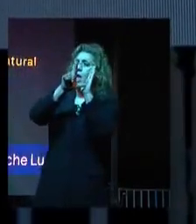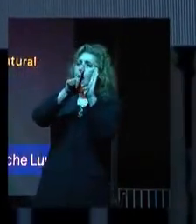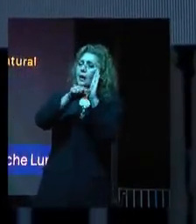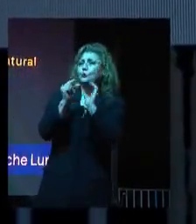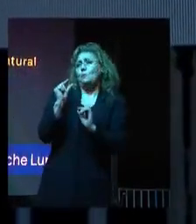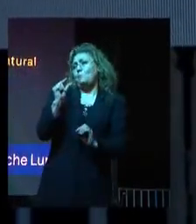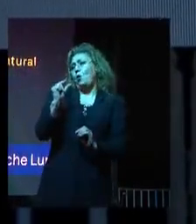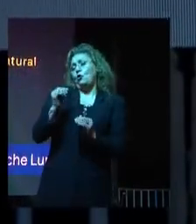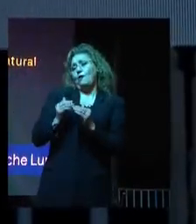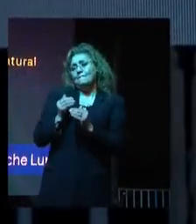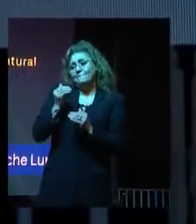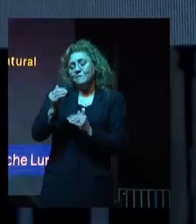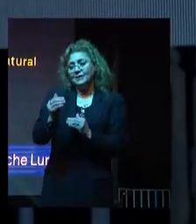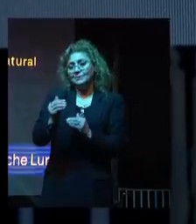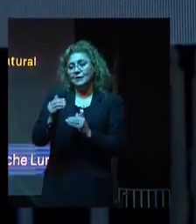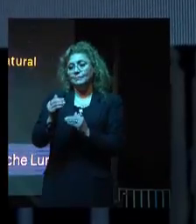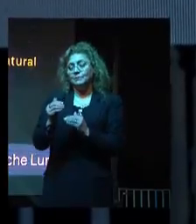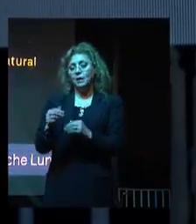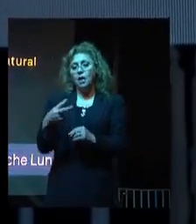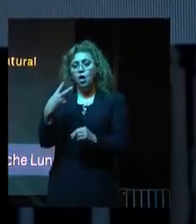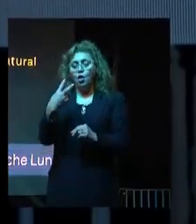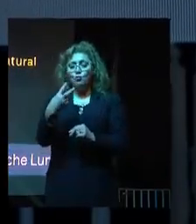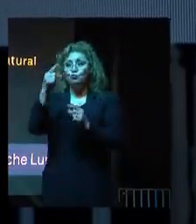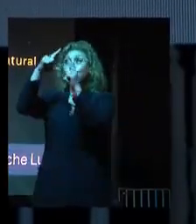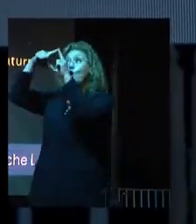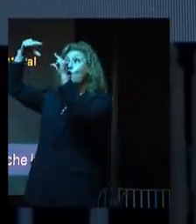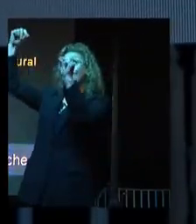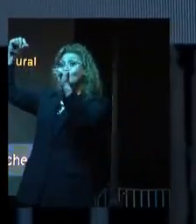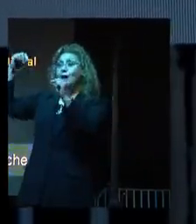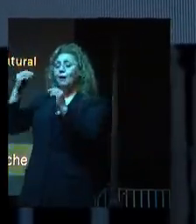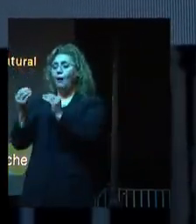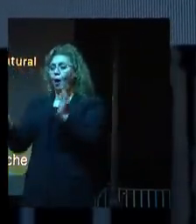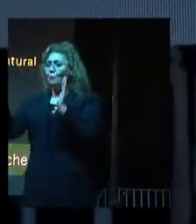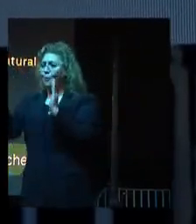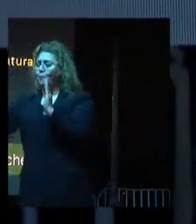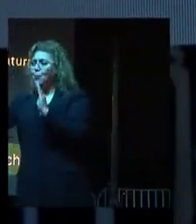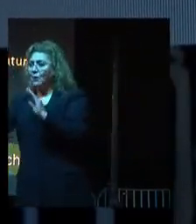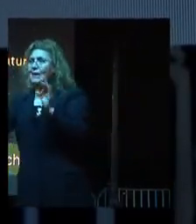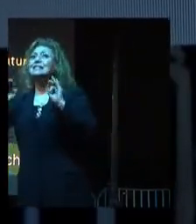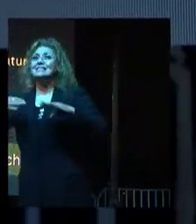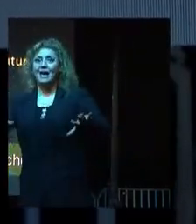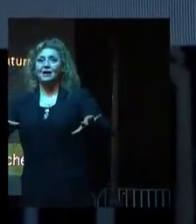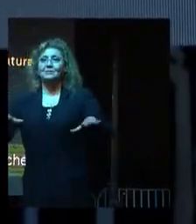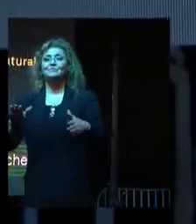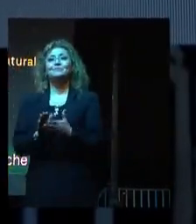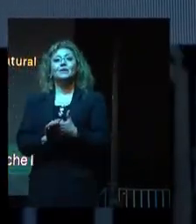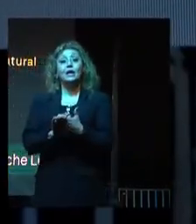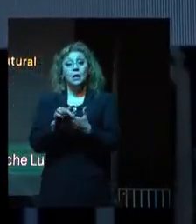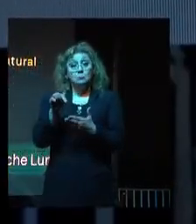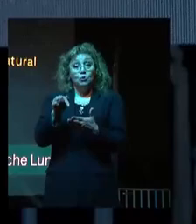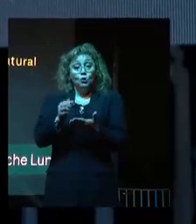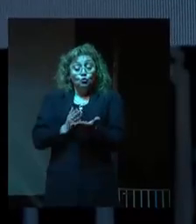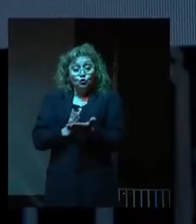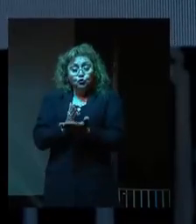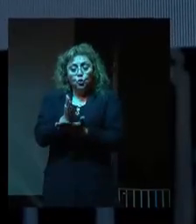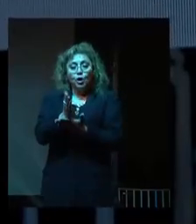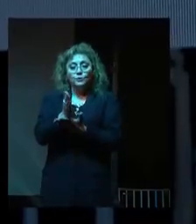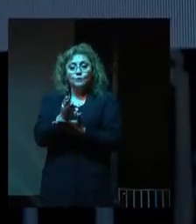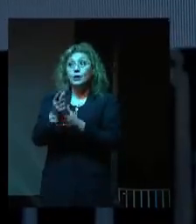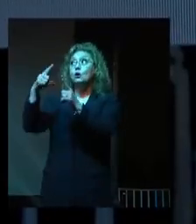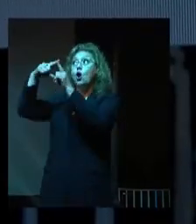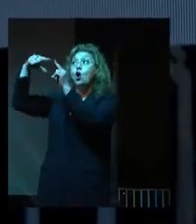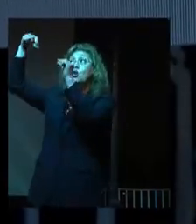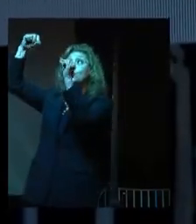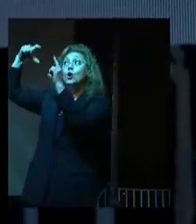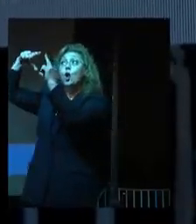avanzaríamos. Pero uno puede decir, ya en dos lunas más vamos a tener listo tal cosa. Entonces empezaron a funcionar en base a la luna. La luna era